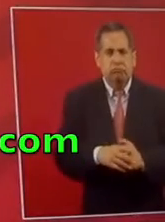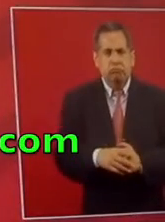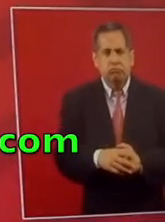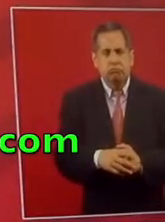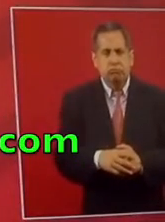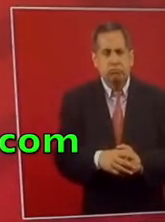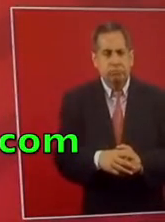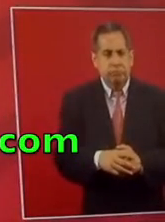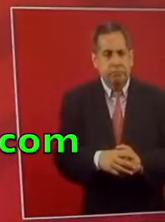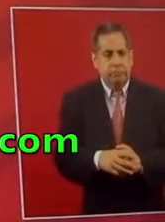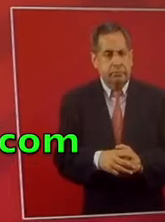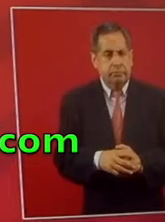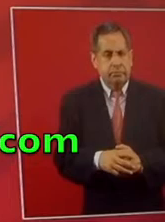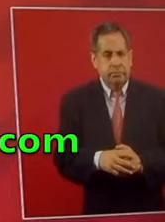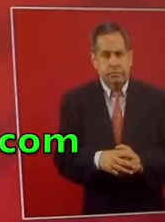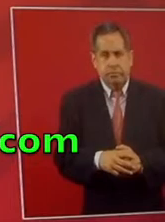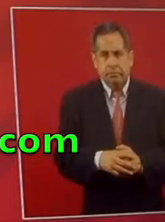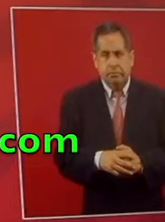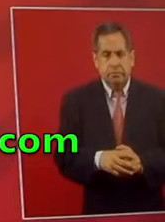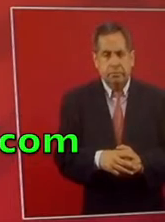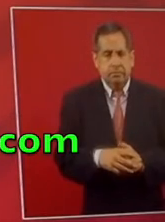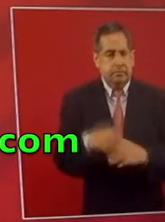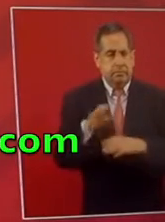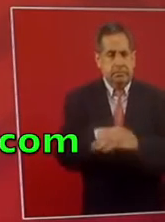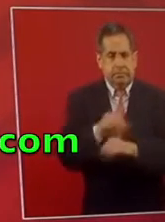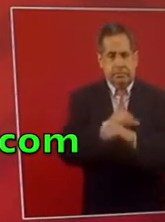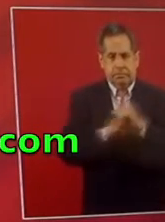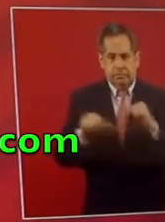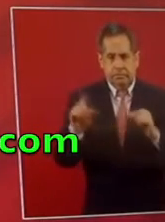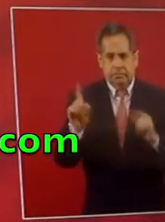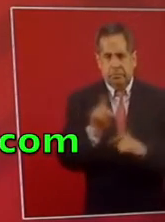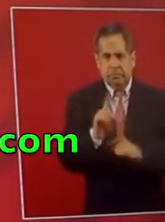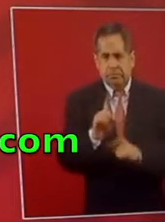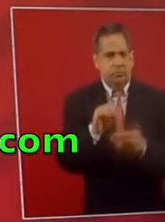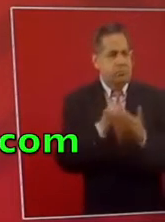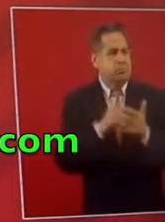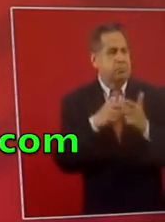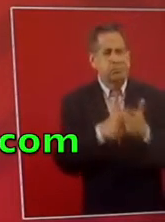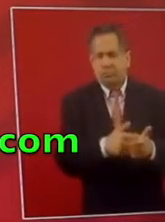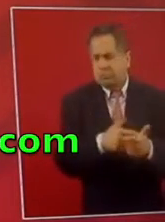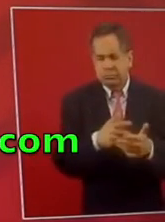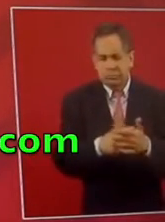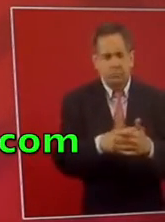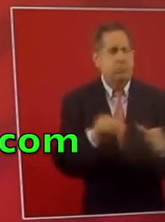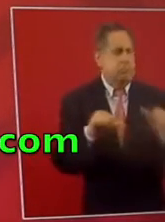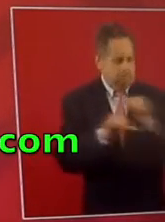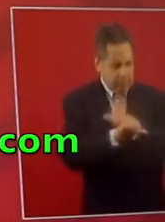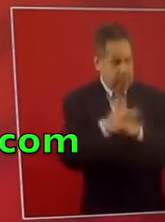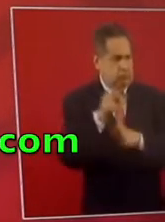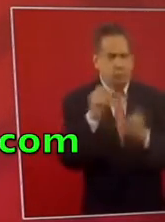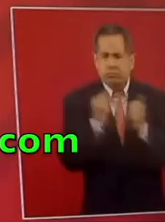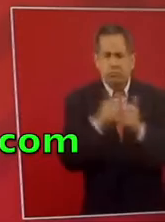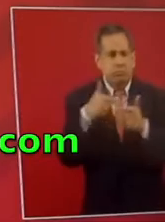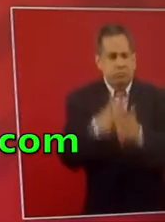se han reunido hoy en Mapastepec? Sí, se están reuniendo en este momento 17